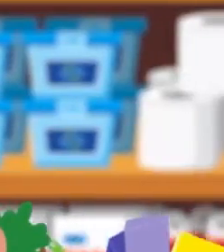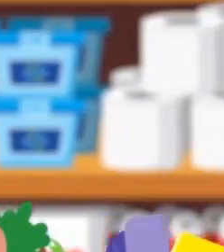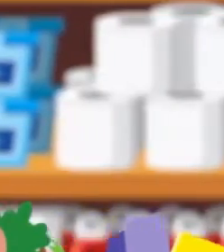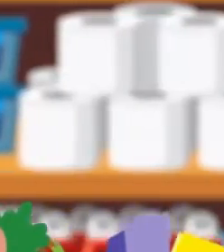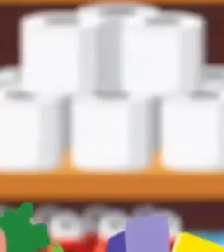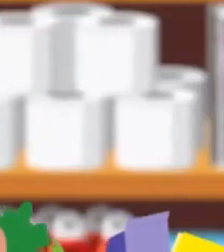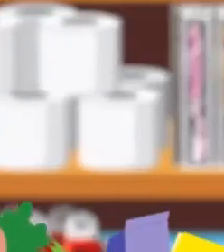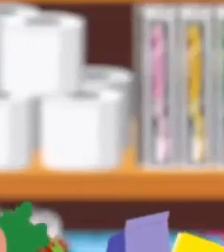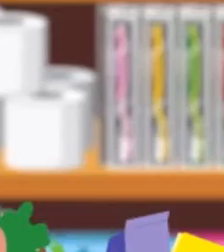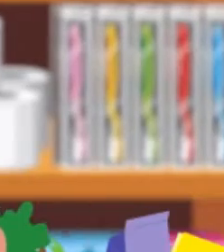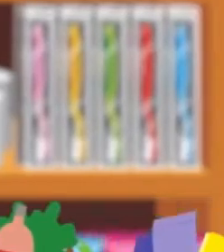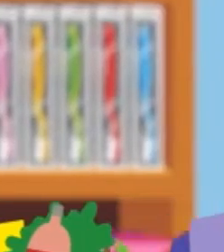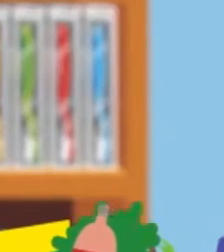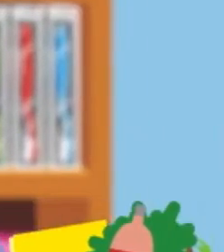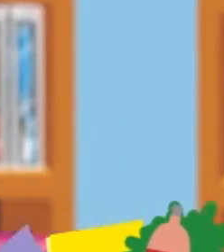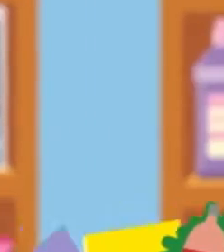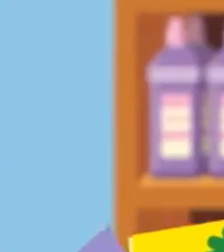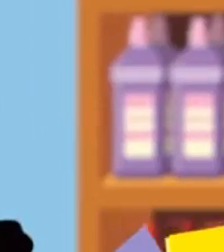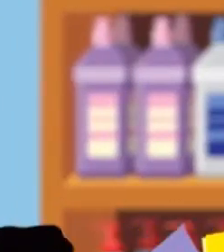estás mercando